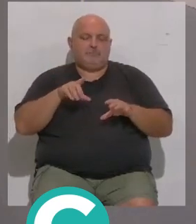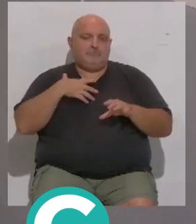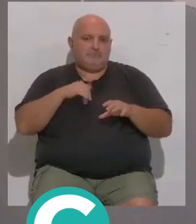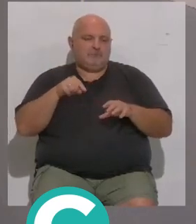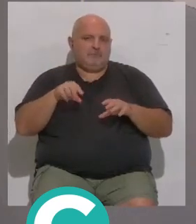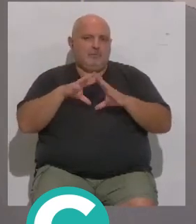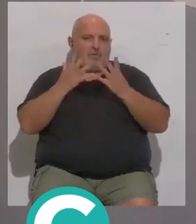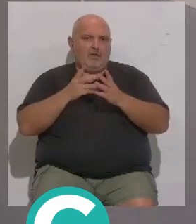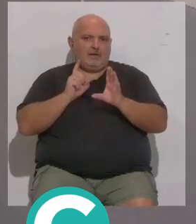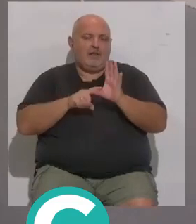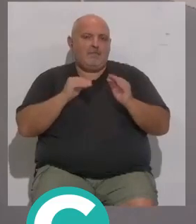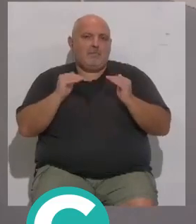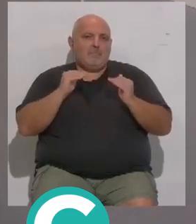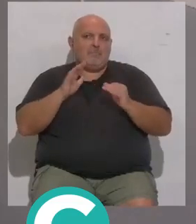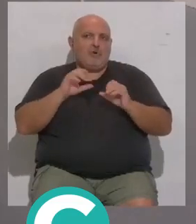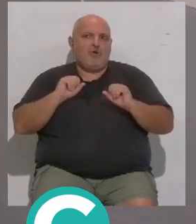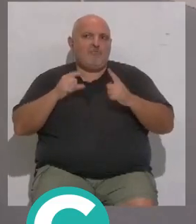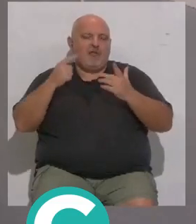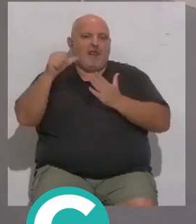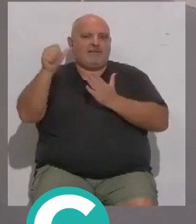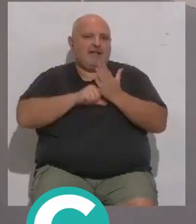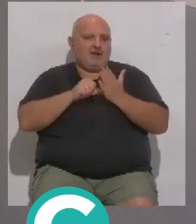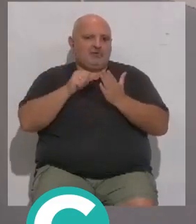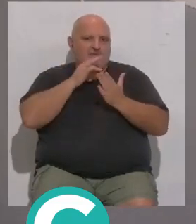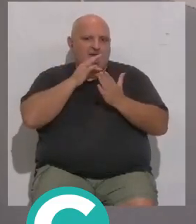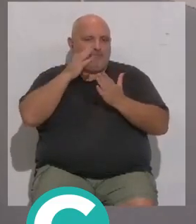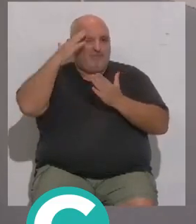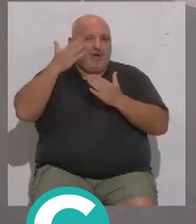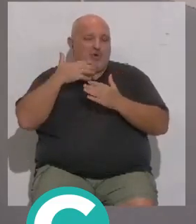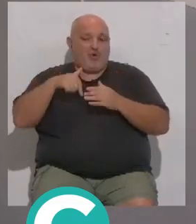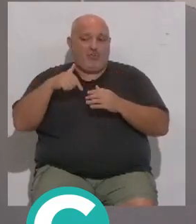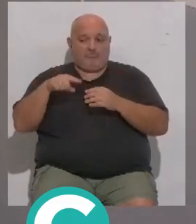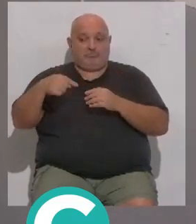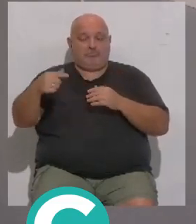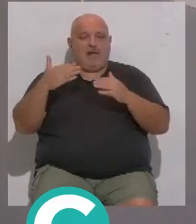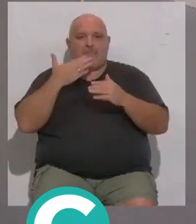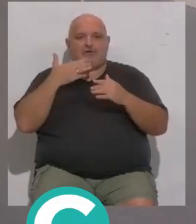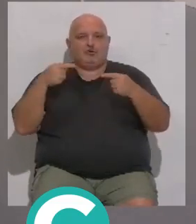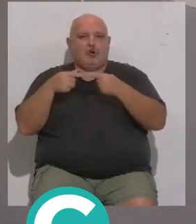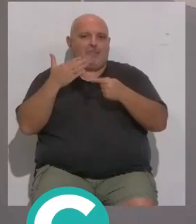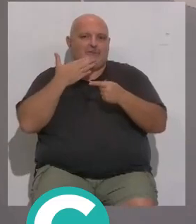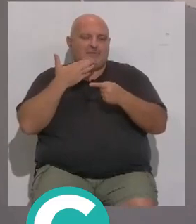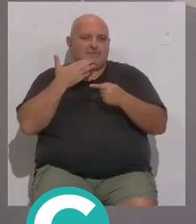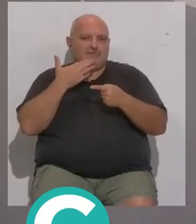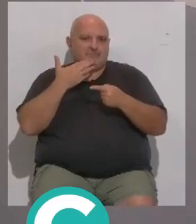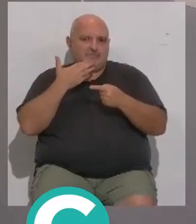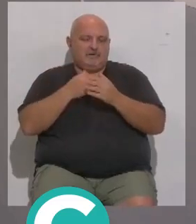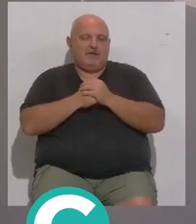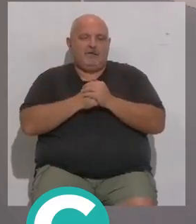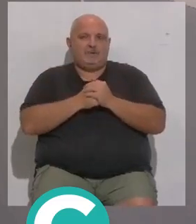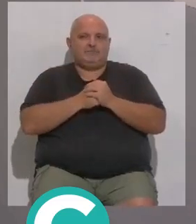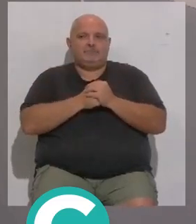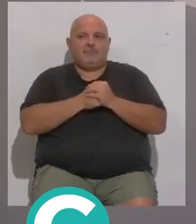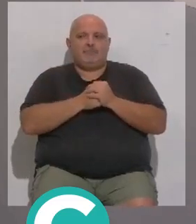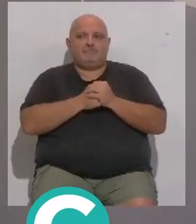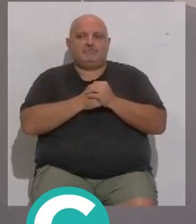posiblemente en el Mundial. Todavía no han dado la lista definitiva, pero normalmente tenía participación en la selección